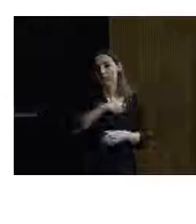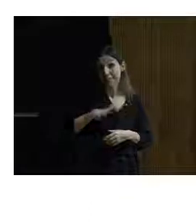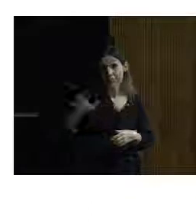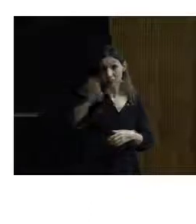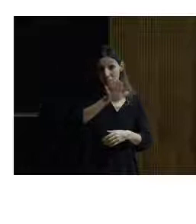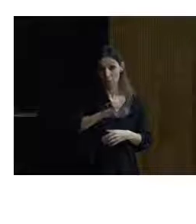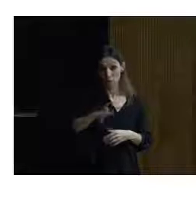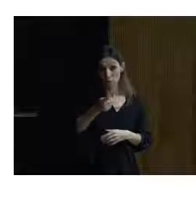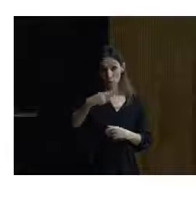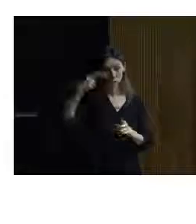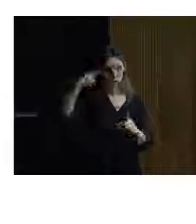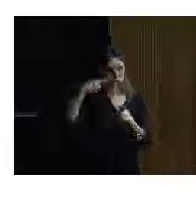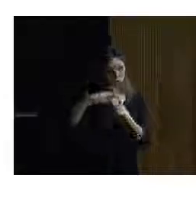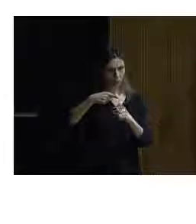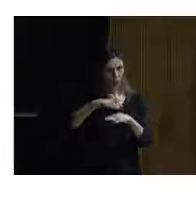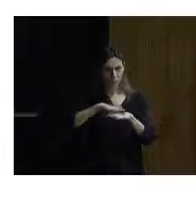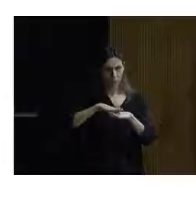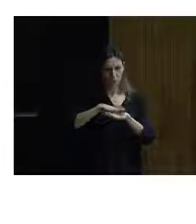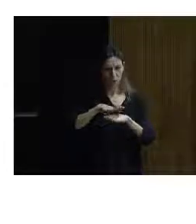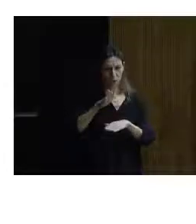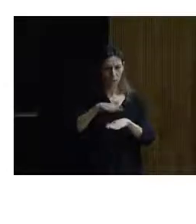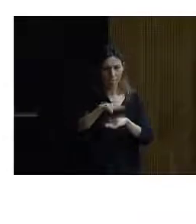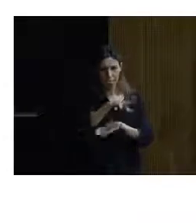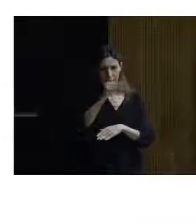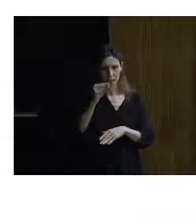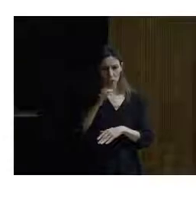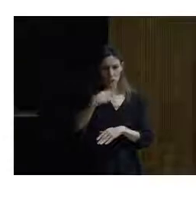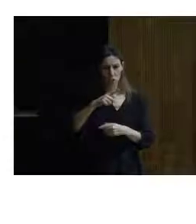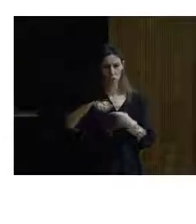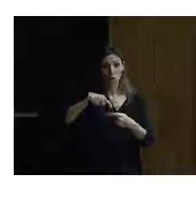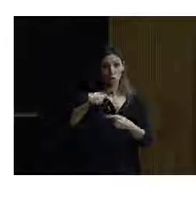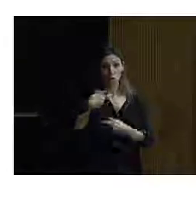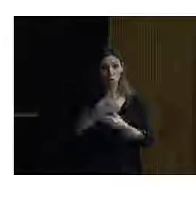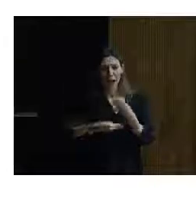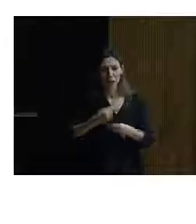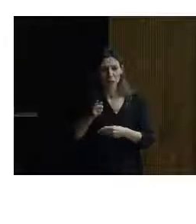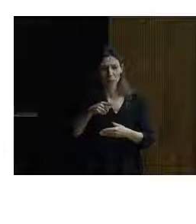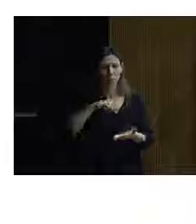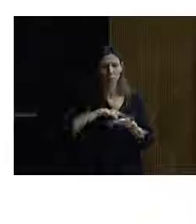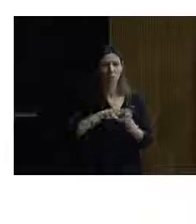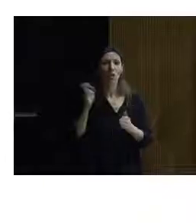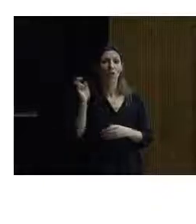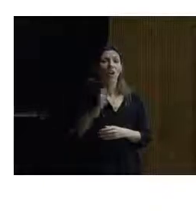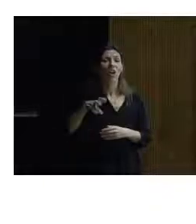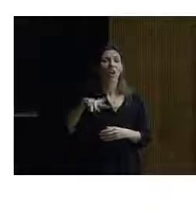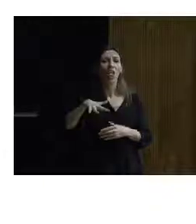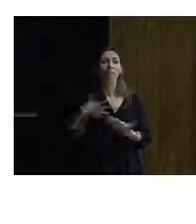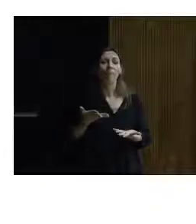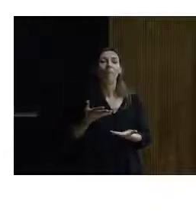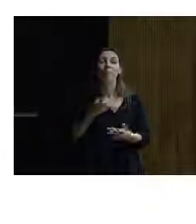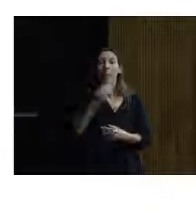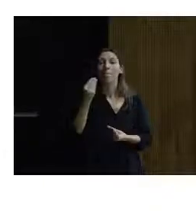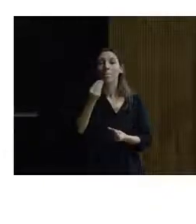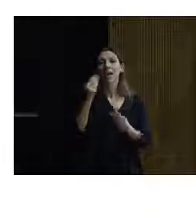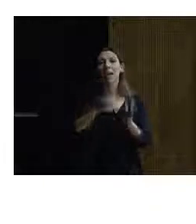Nuestra misión, que para mí sí que es fundamental para entender un poco qué es lo que hacemos día a día y de dónde viene este proyecto proyecto, al final es lo que comentaba antes, es mejorar la calidad de vida